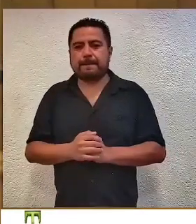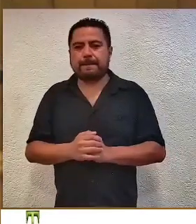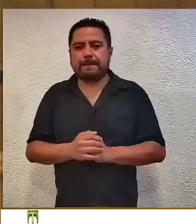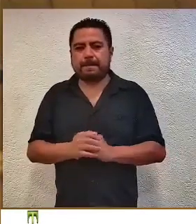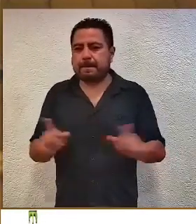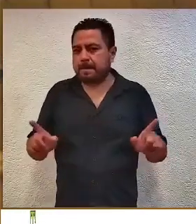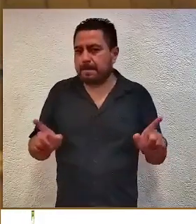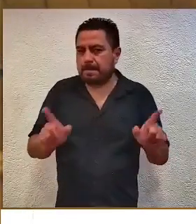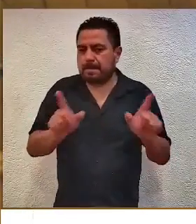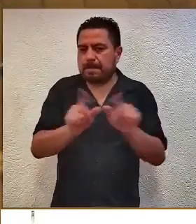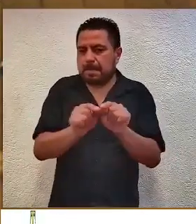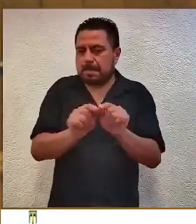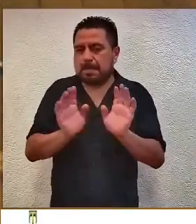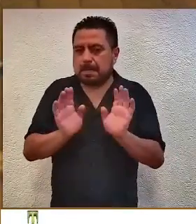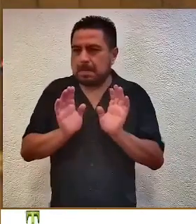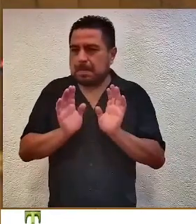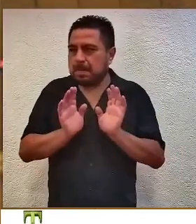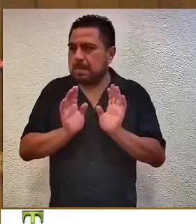solamente porque